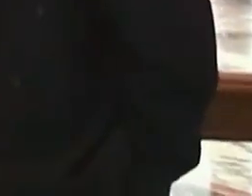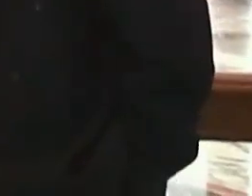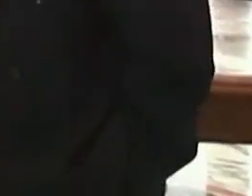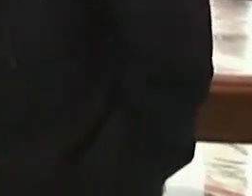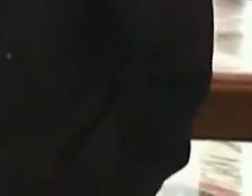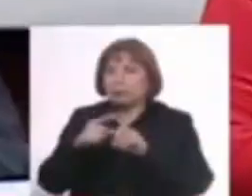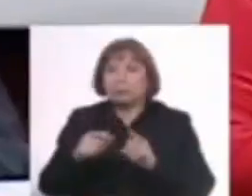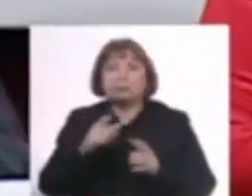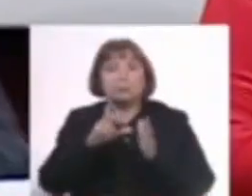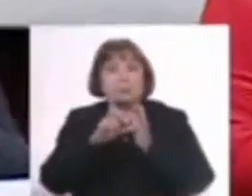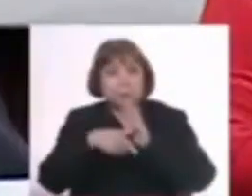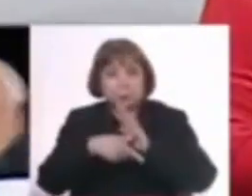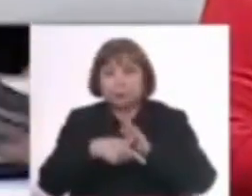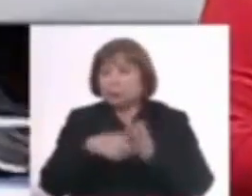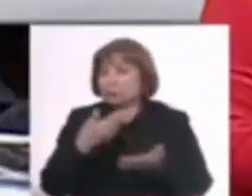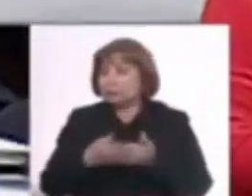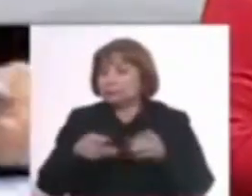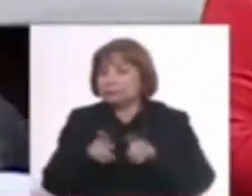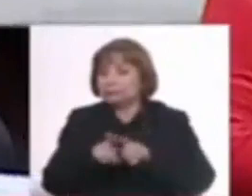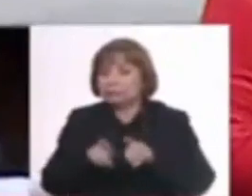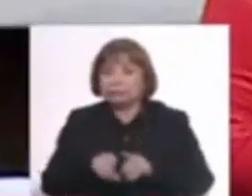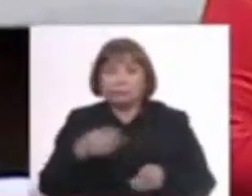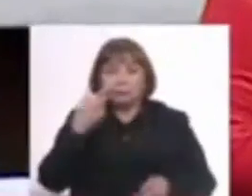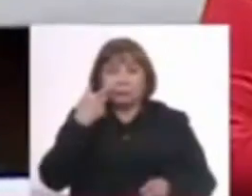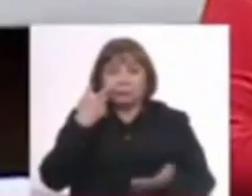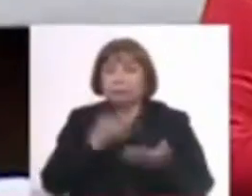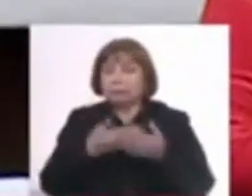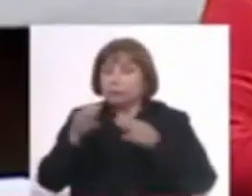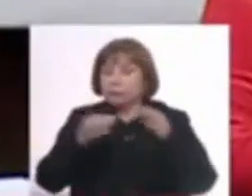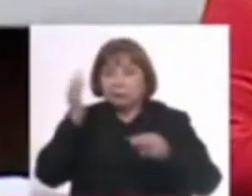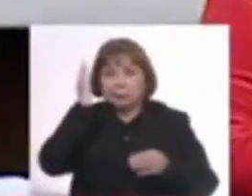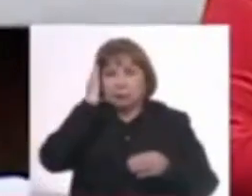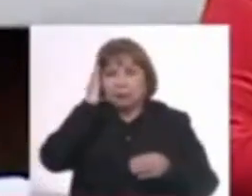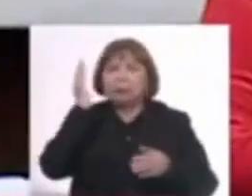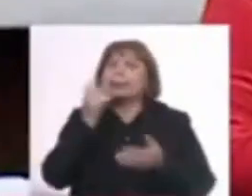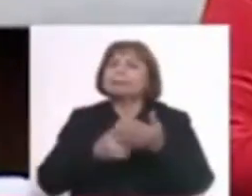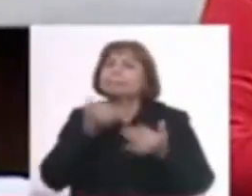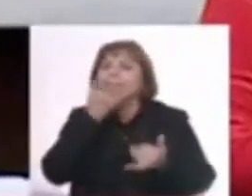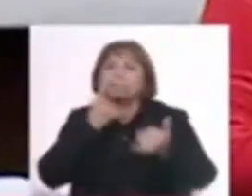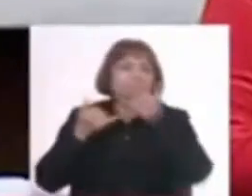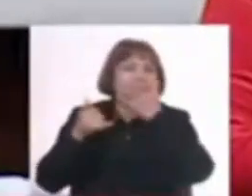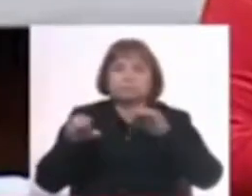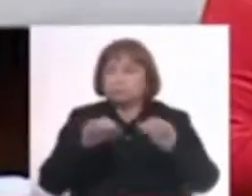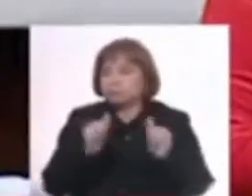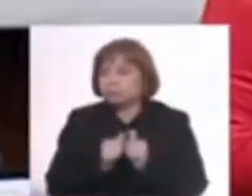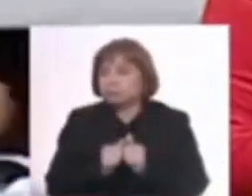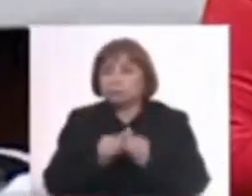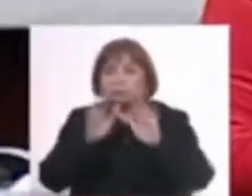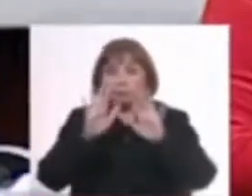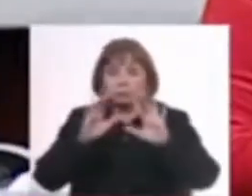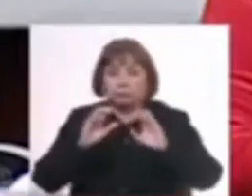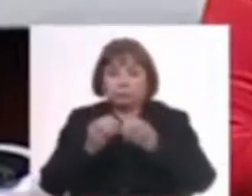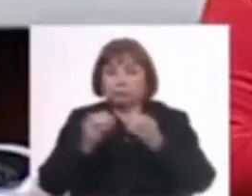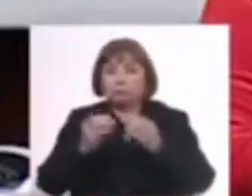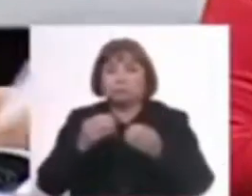y luego este también les hicimos conocer obviamente las cosas que han sucedido ahí las 10 bancadas